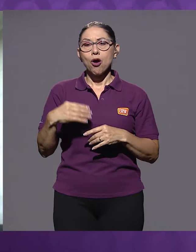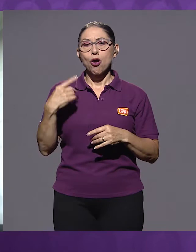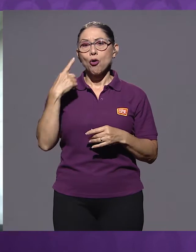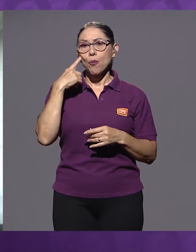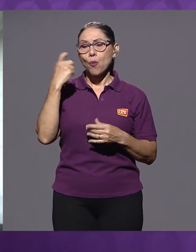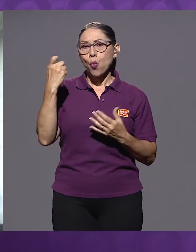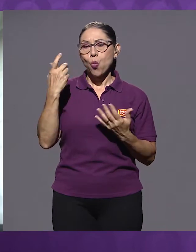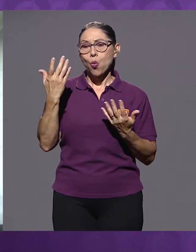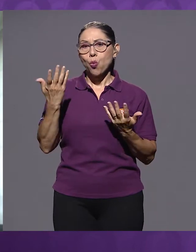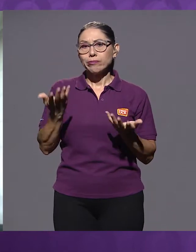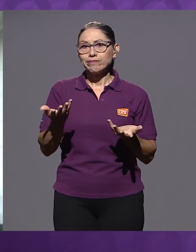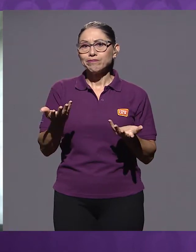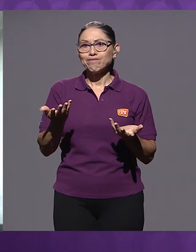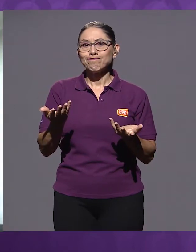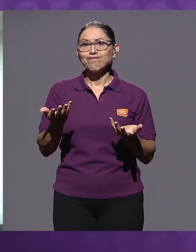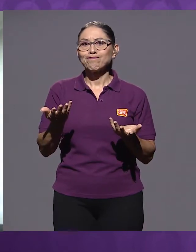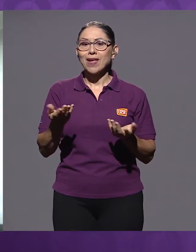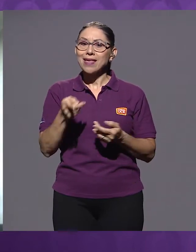digamos,